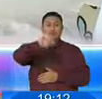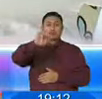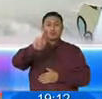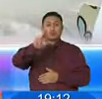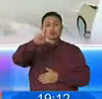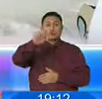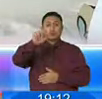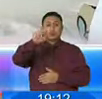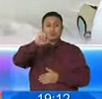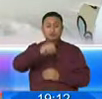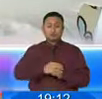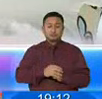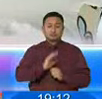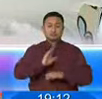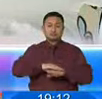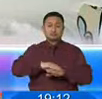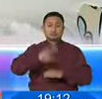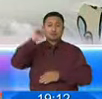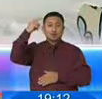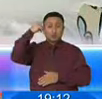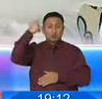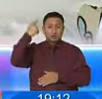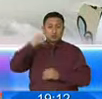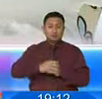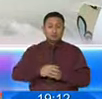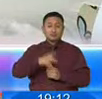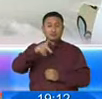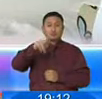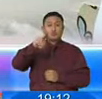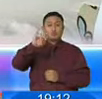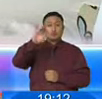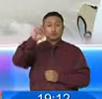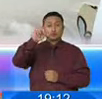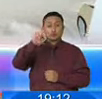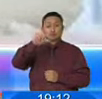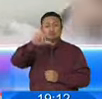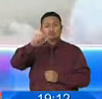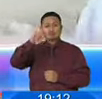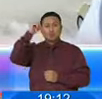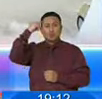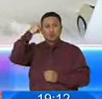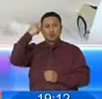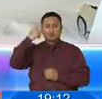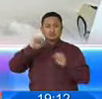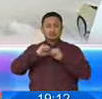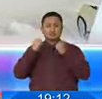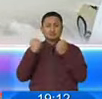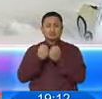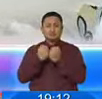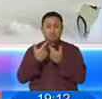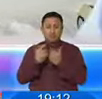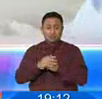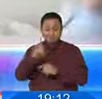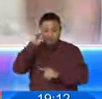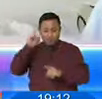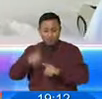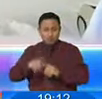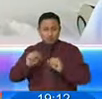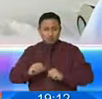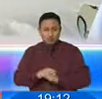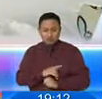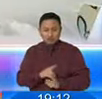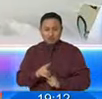un acuerdo del gobierno de Rafael Correa con el gobierno de Putin y con los gobiernos del socialismo del siglo XXI para montar toda